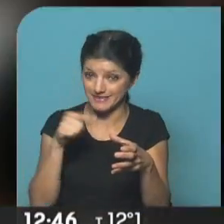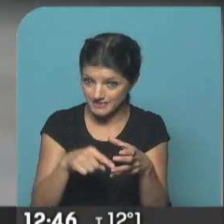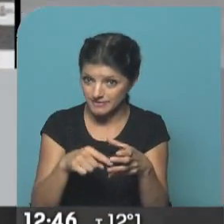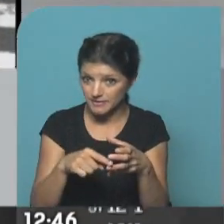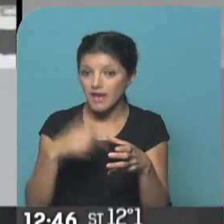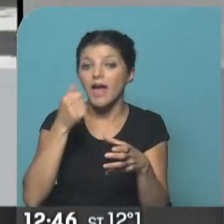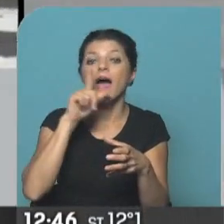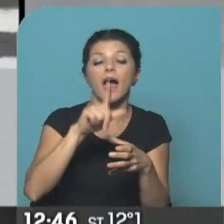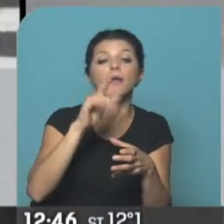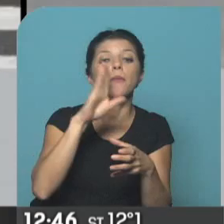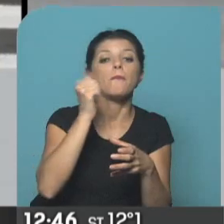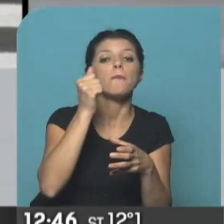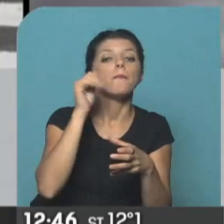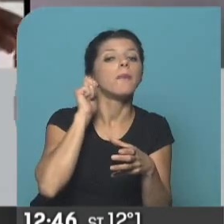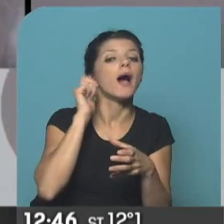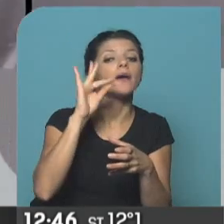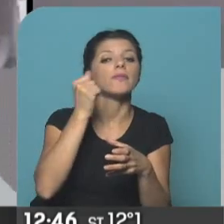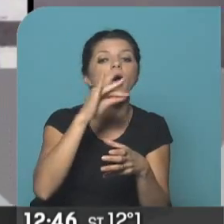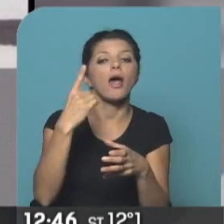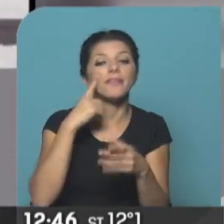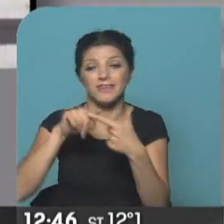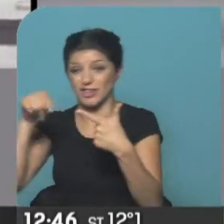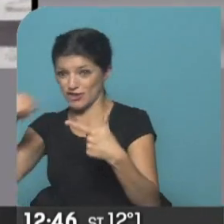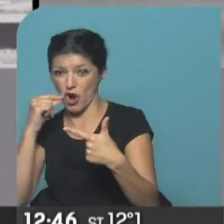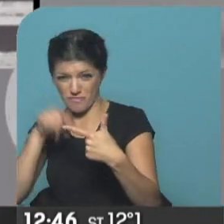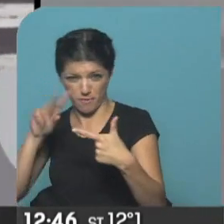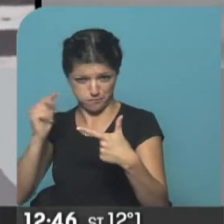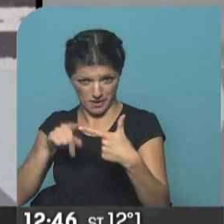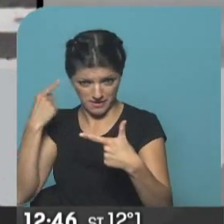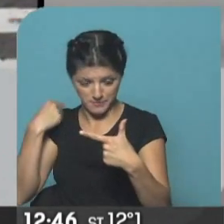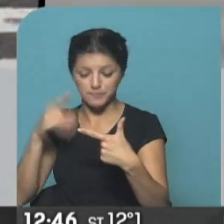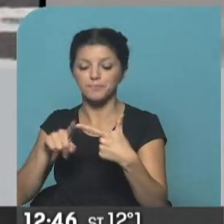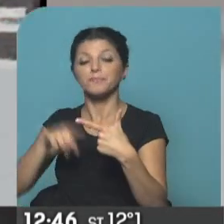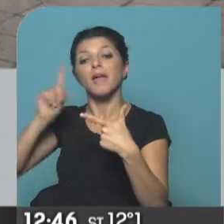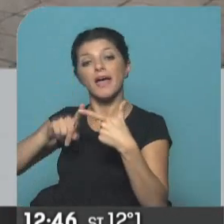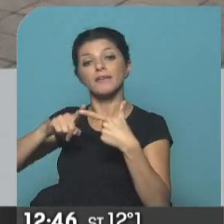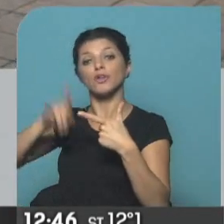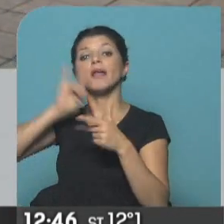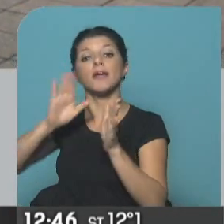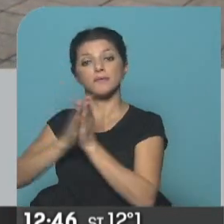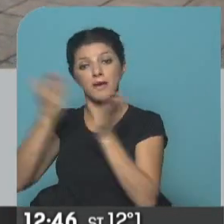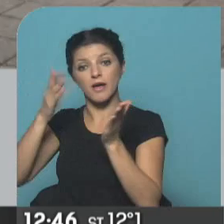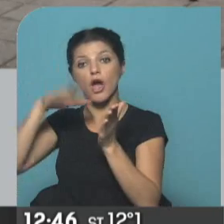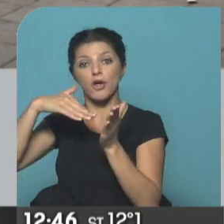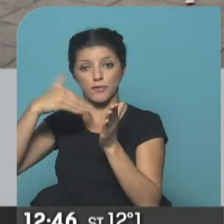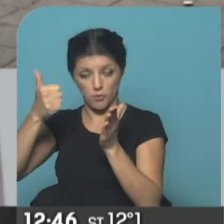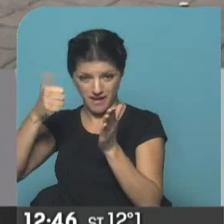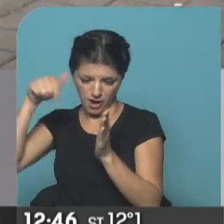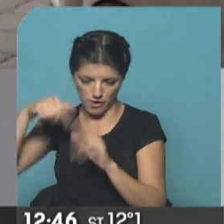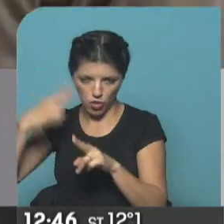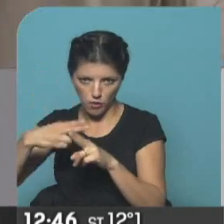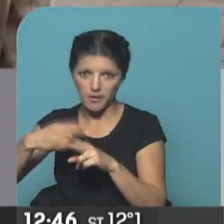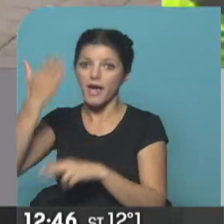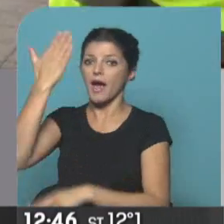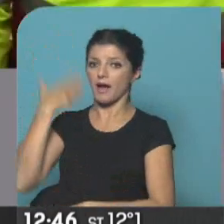al-Baghdadi, iraquí, y por el otro lado a este hombre. Este hombre fue el que en la revista Rumiyá, que se llama Roma ahora, y que